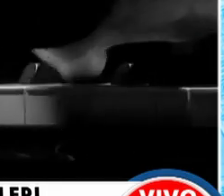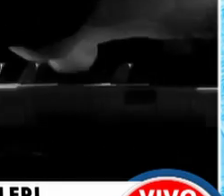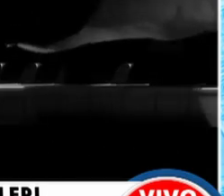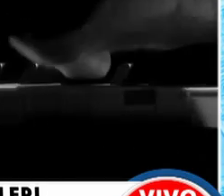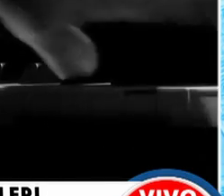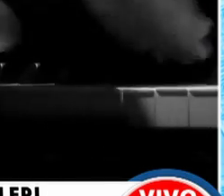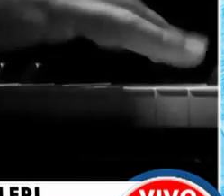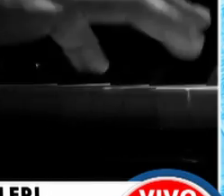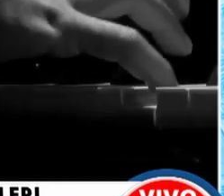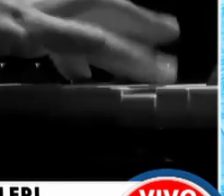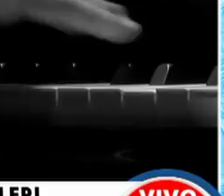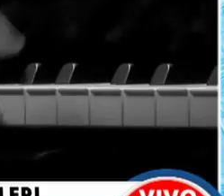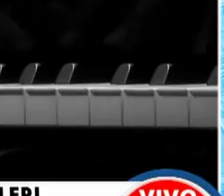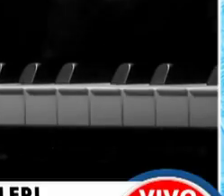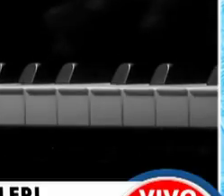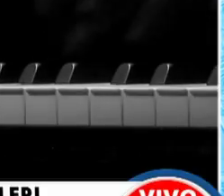e